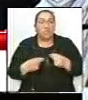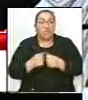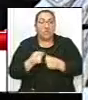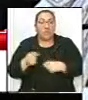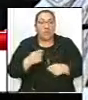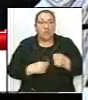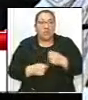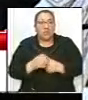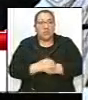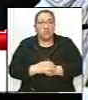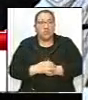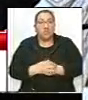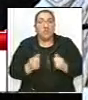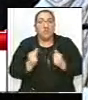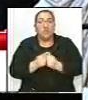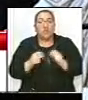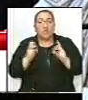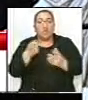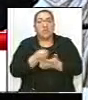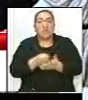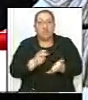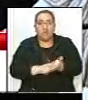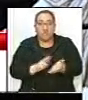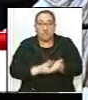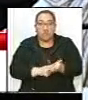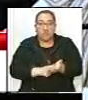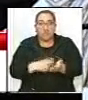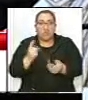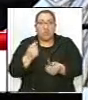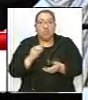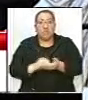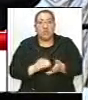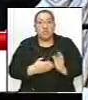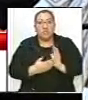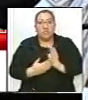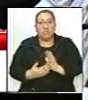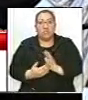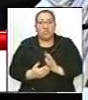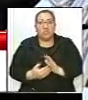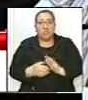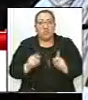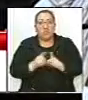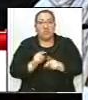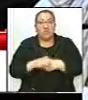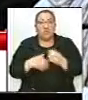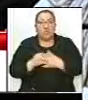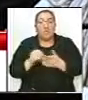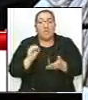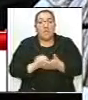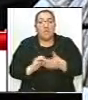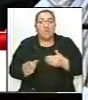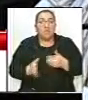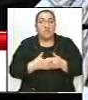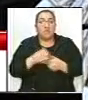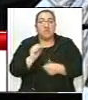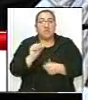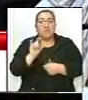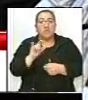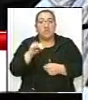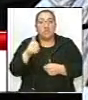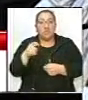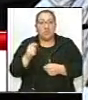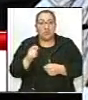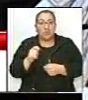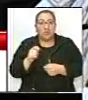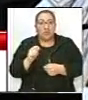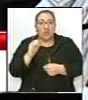mercado desde el punto de vista tributario, además son las más expuestas tributariamente, inclusive son las que más cierran la SUNAT,